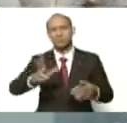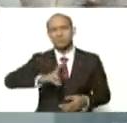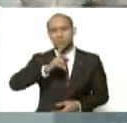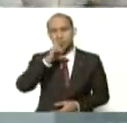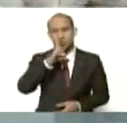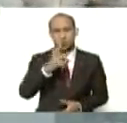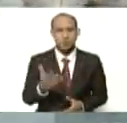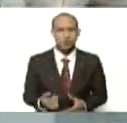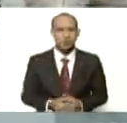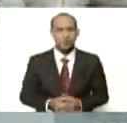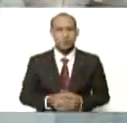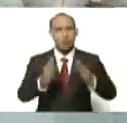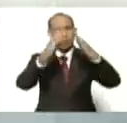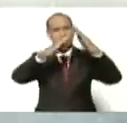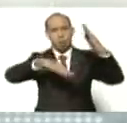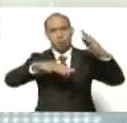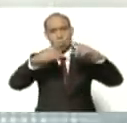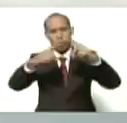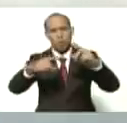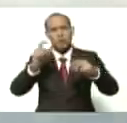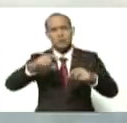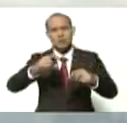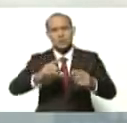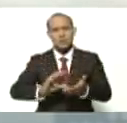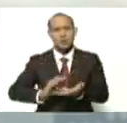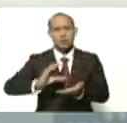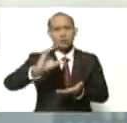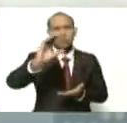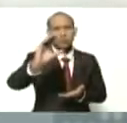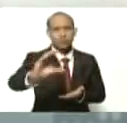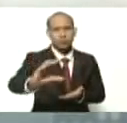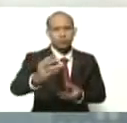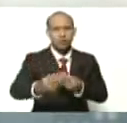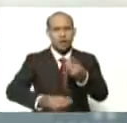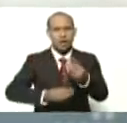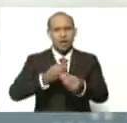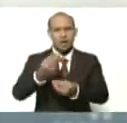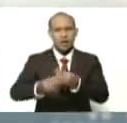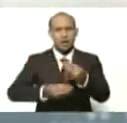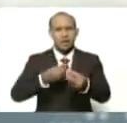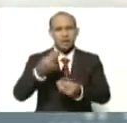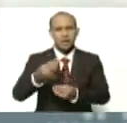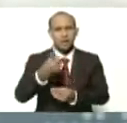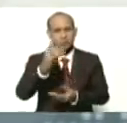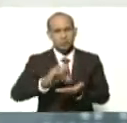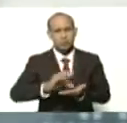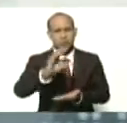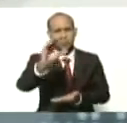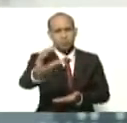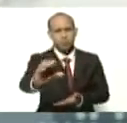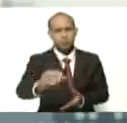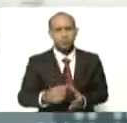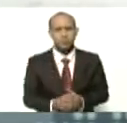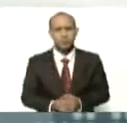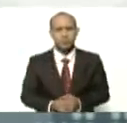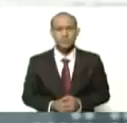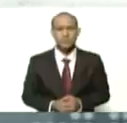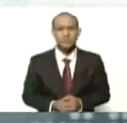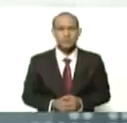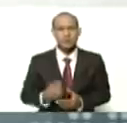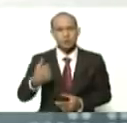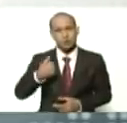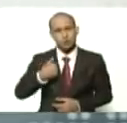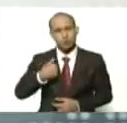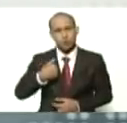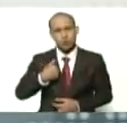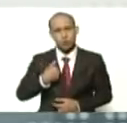lo cual implica la necesidad de una inversión que tenemos que hacer una inversión y yo